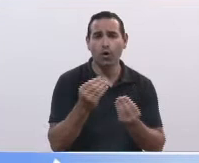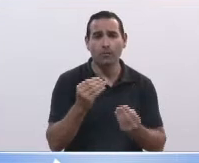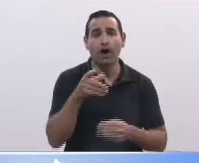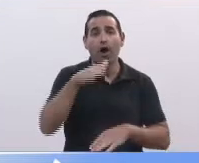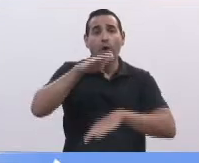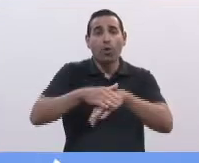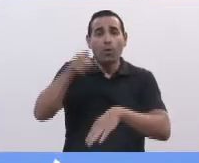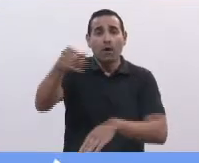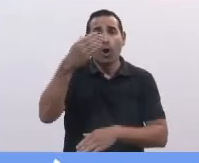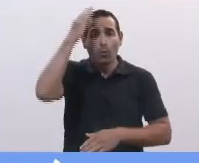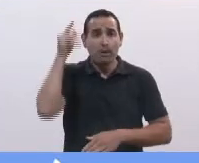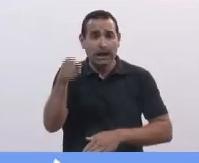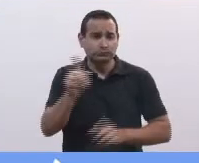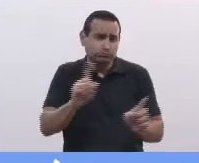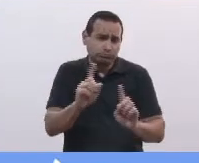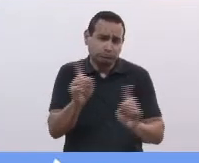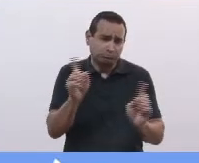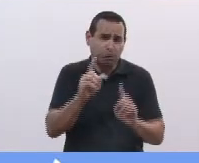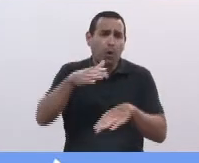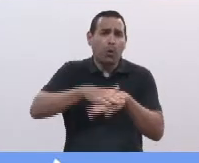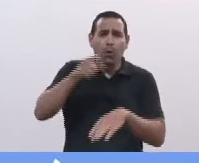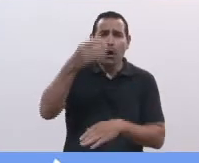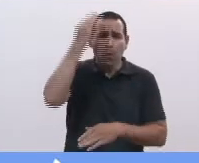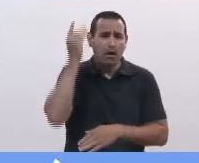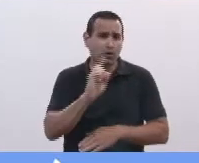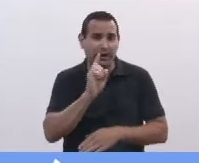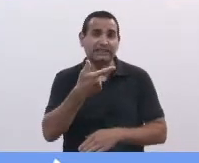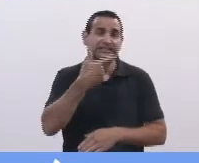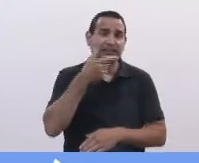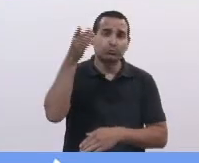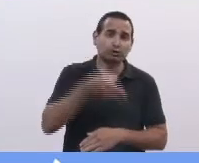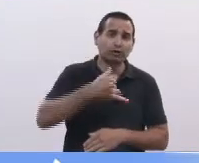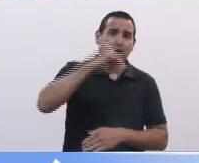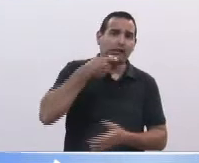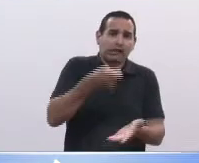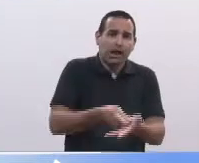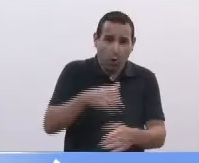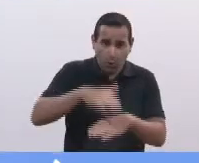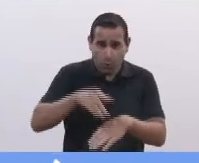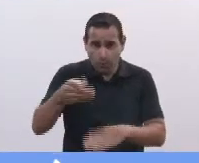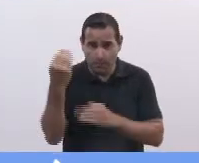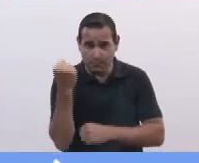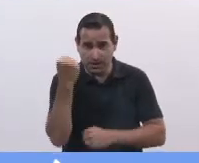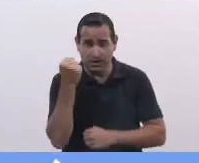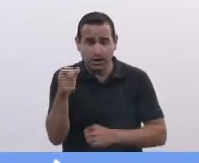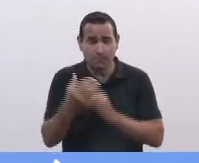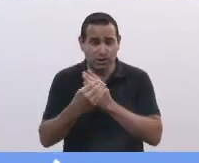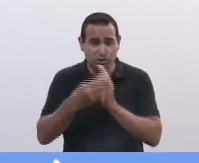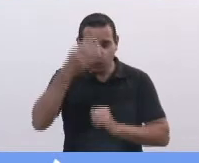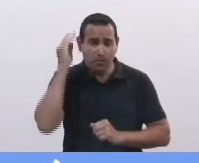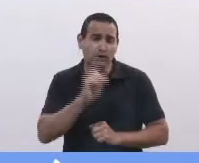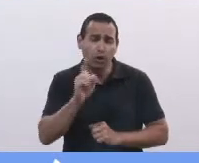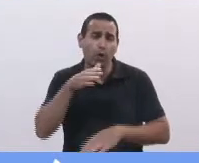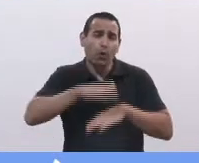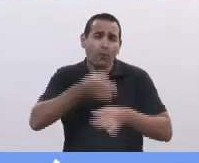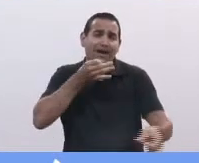¿Hay que echarle la culpa a Guzmán? No, no es culpa de Guzmán que paguemos 17%, Presidenta. Es culpa de la